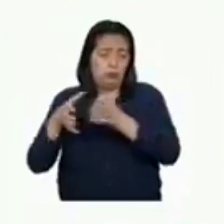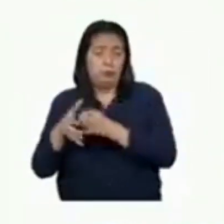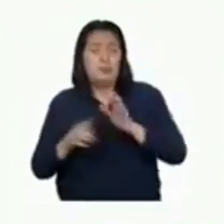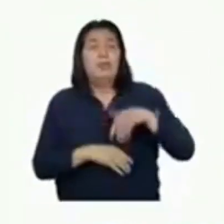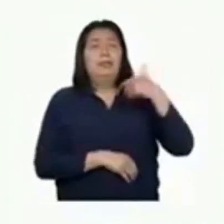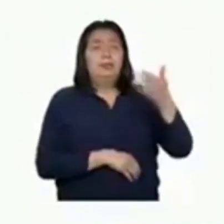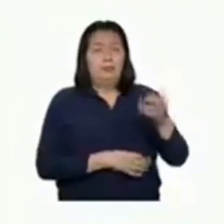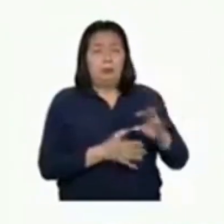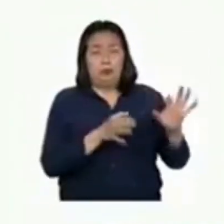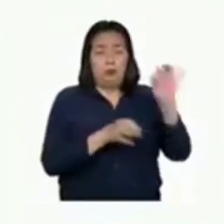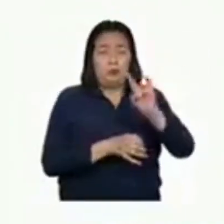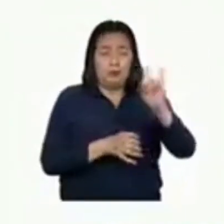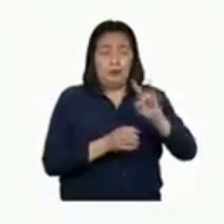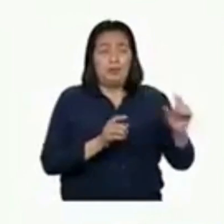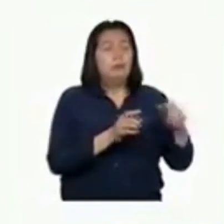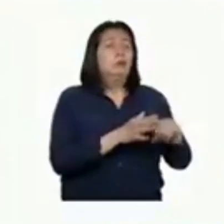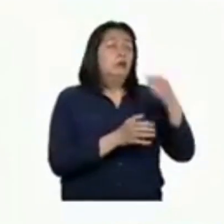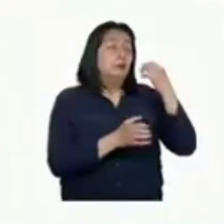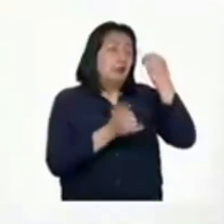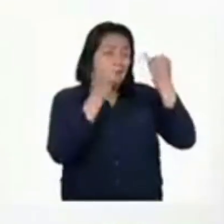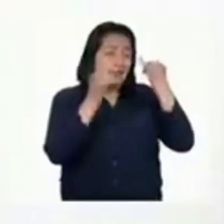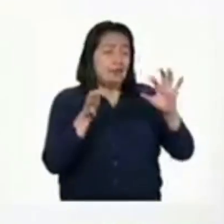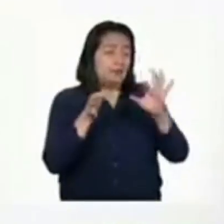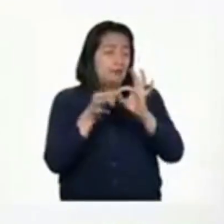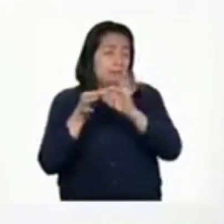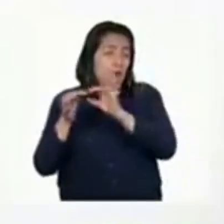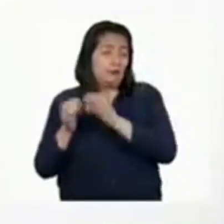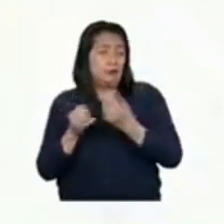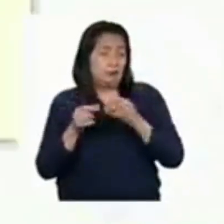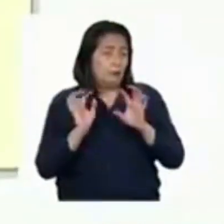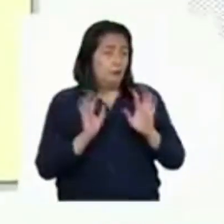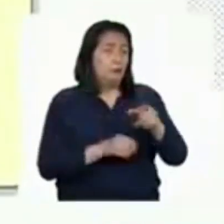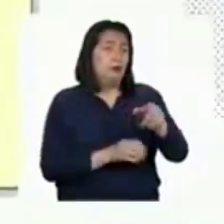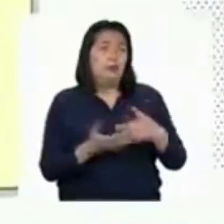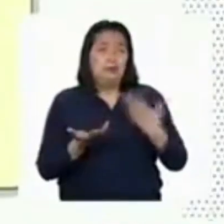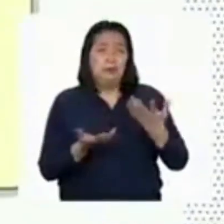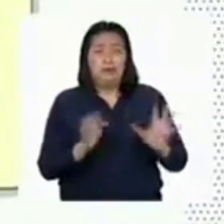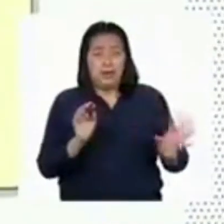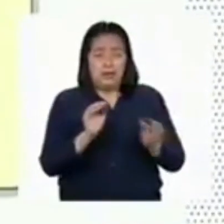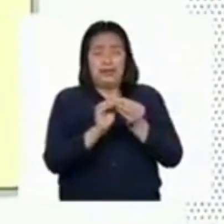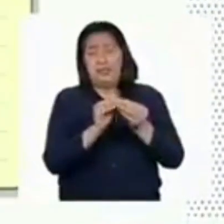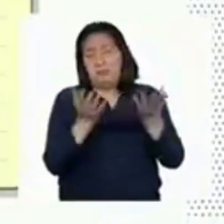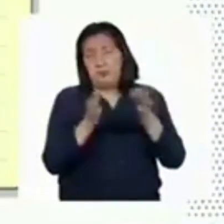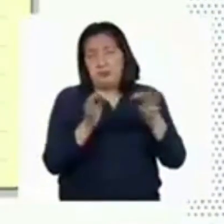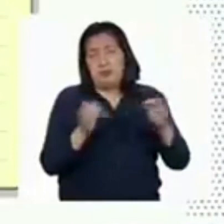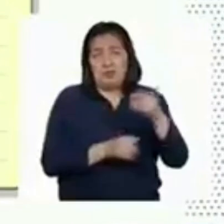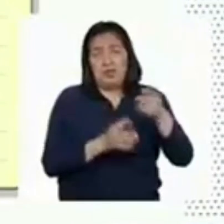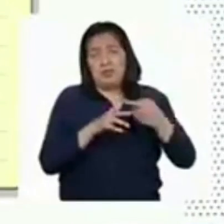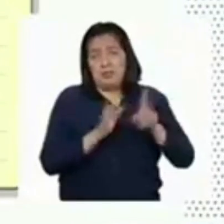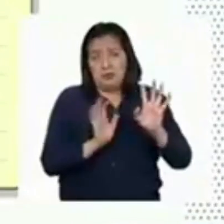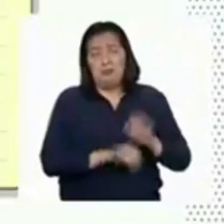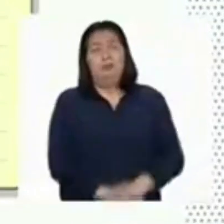luego utilizaremos conectores para enlazarlas entre sí. Si es necesario, agregamos alguna frase u otro conector al